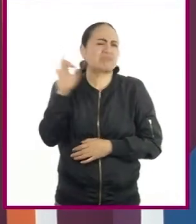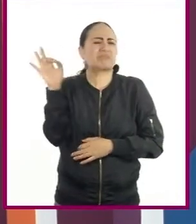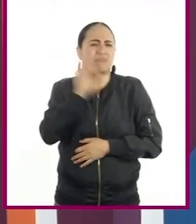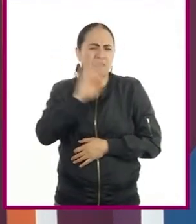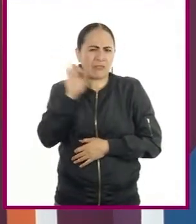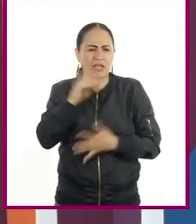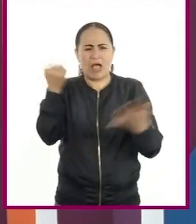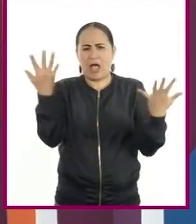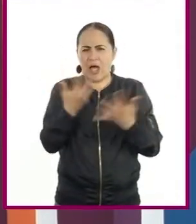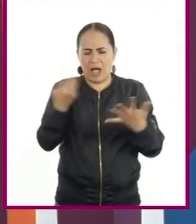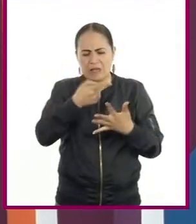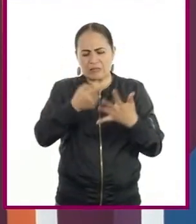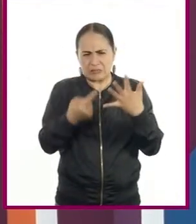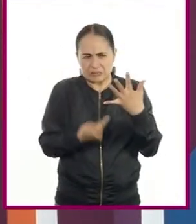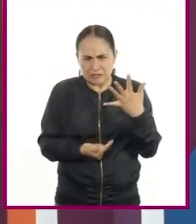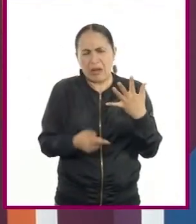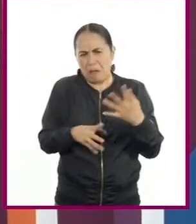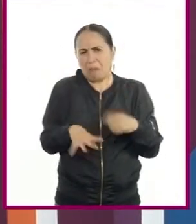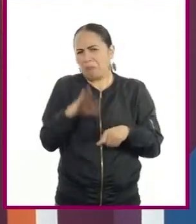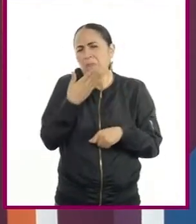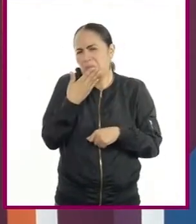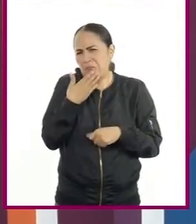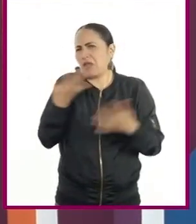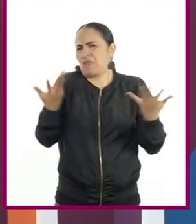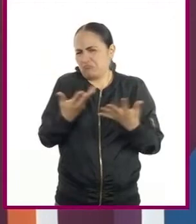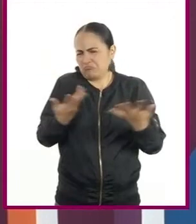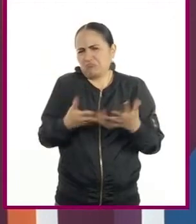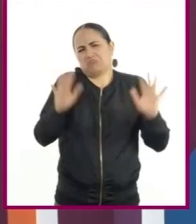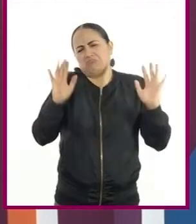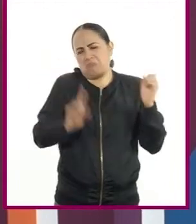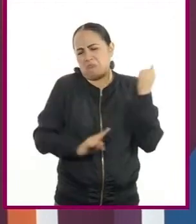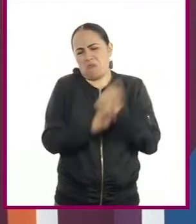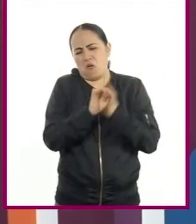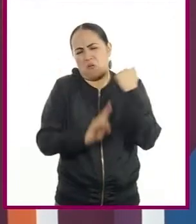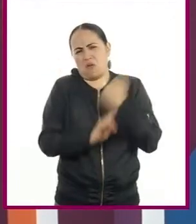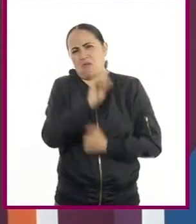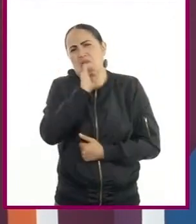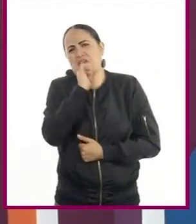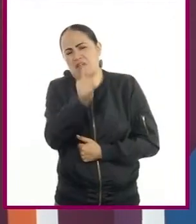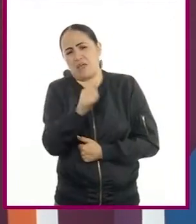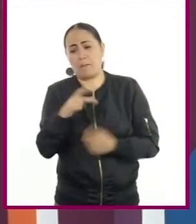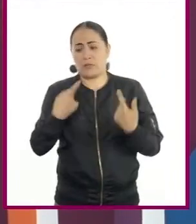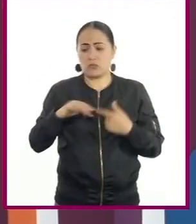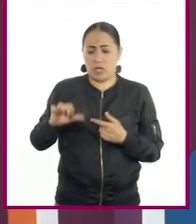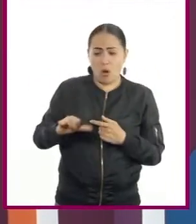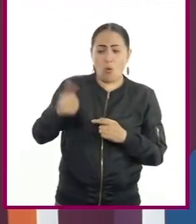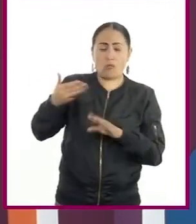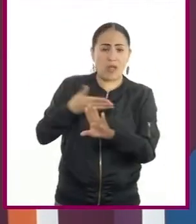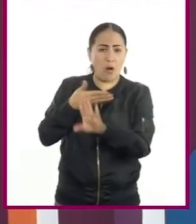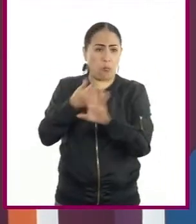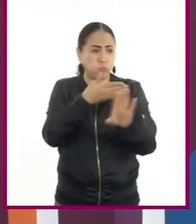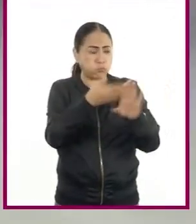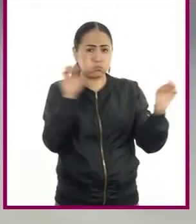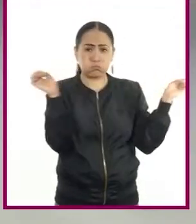descritas se pueden llevar a cabo sin problema, pues no se daña nada ni a nadie, pero no es